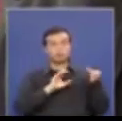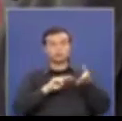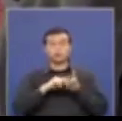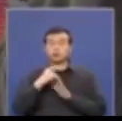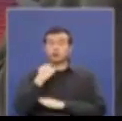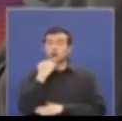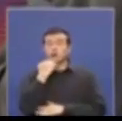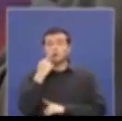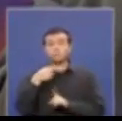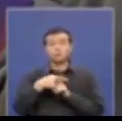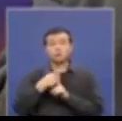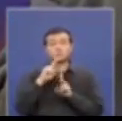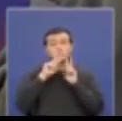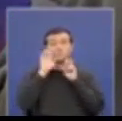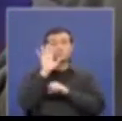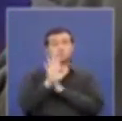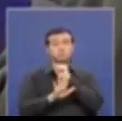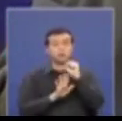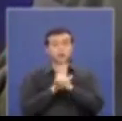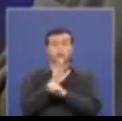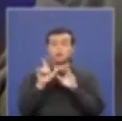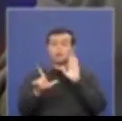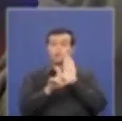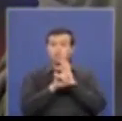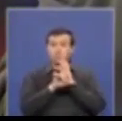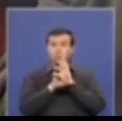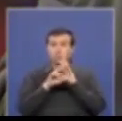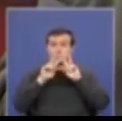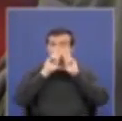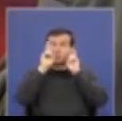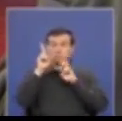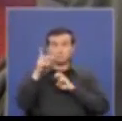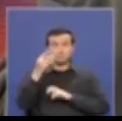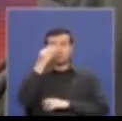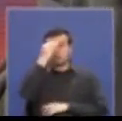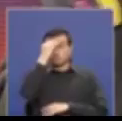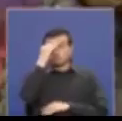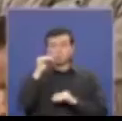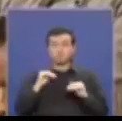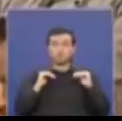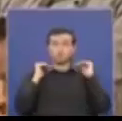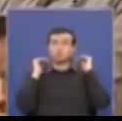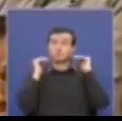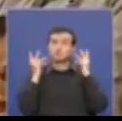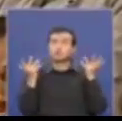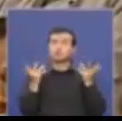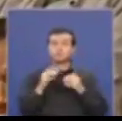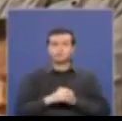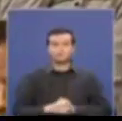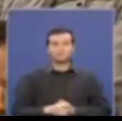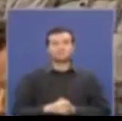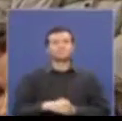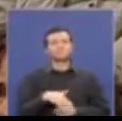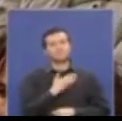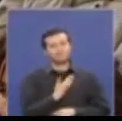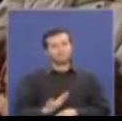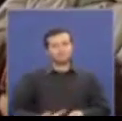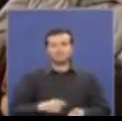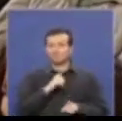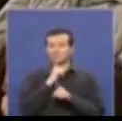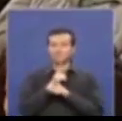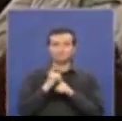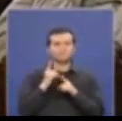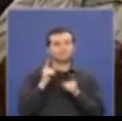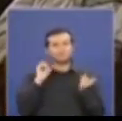¿algo que agregar sobre los 5 años de la Ley de Orgánica de Educación Superior, la LOES? Bueno, presidente, estimados amigos, sí, realmente el cambio